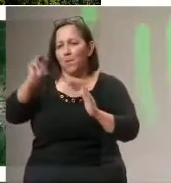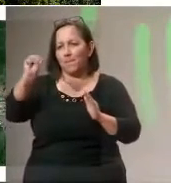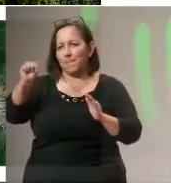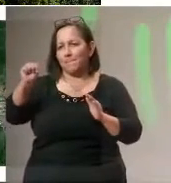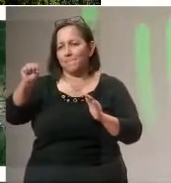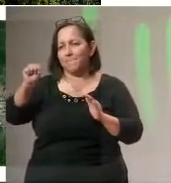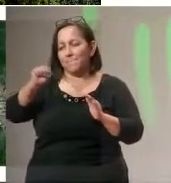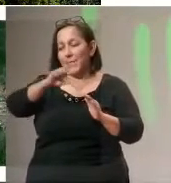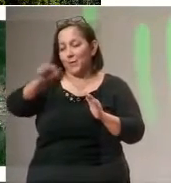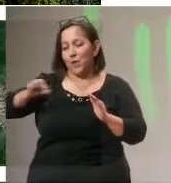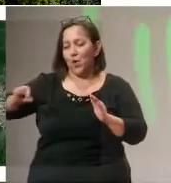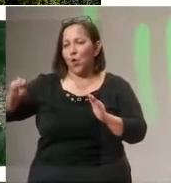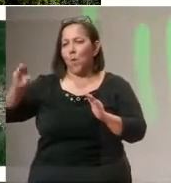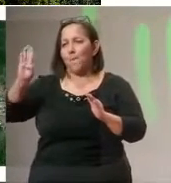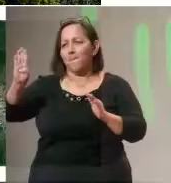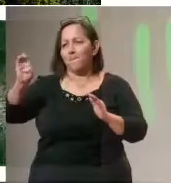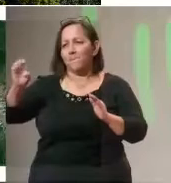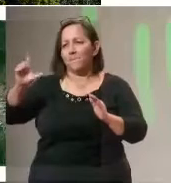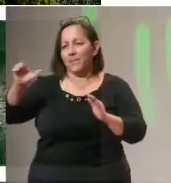picos de nitrato,